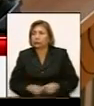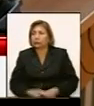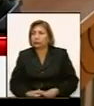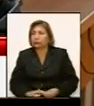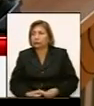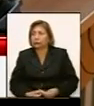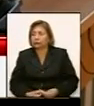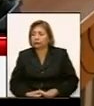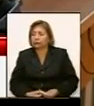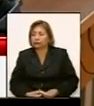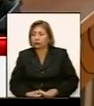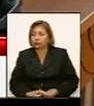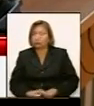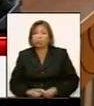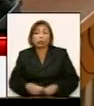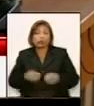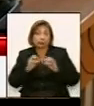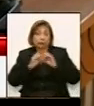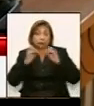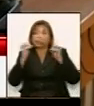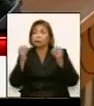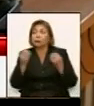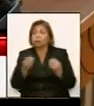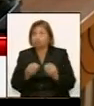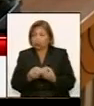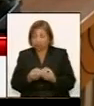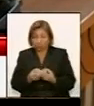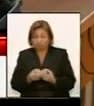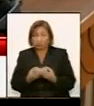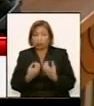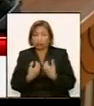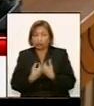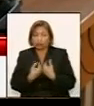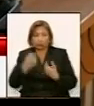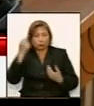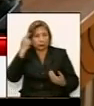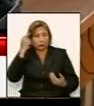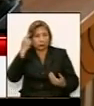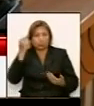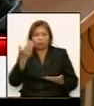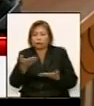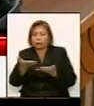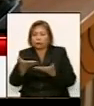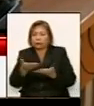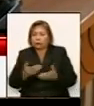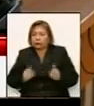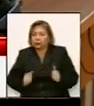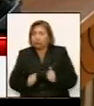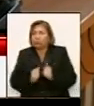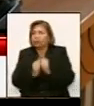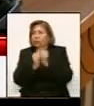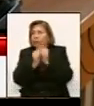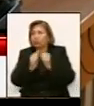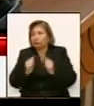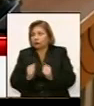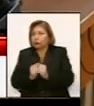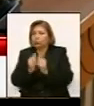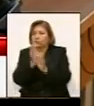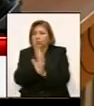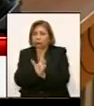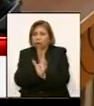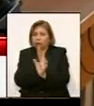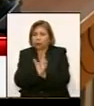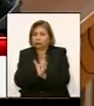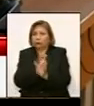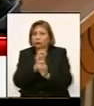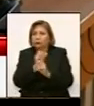la sociedad civil organizada, que tiene un rol fundamental en todo lo que viene a ser acompañamiento psicológico,